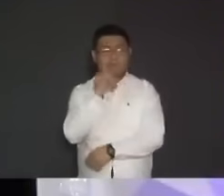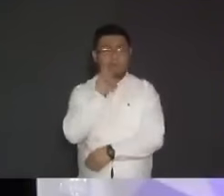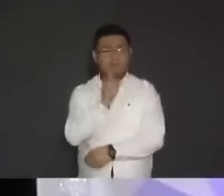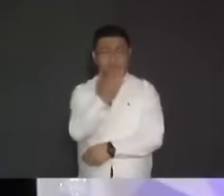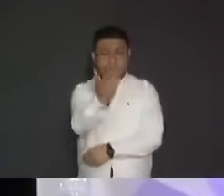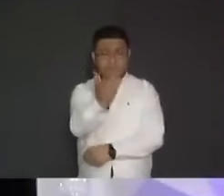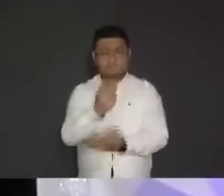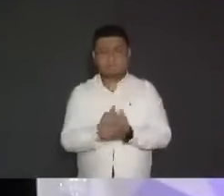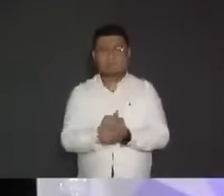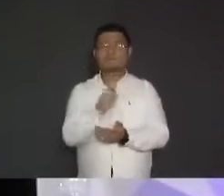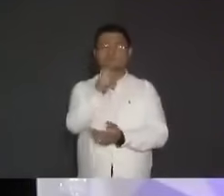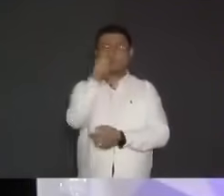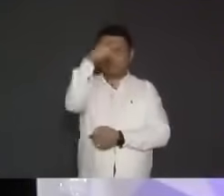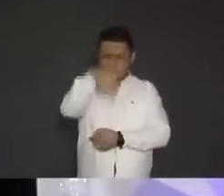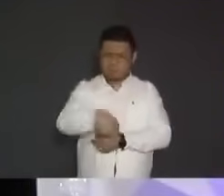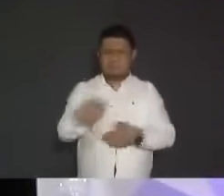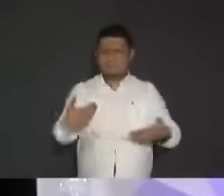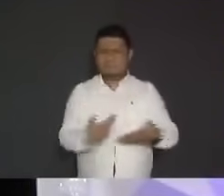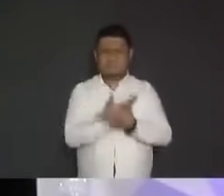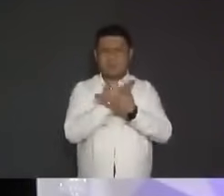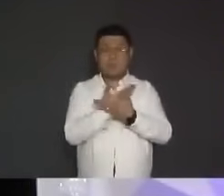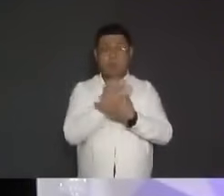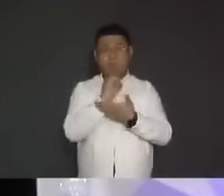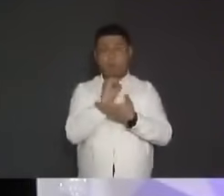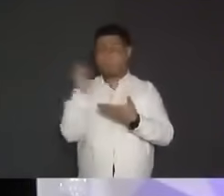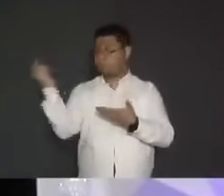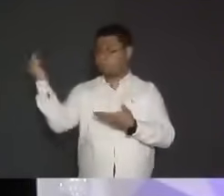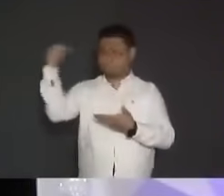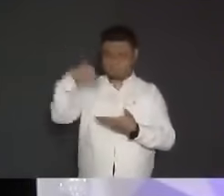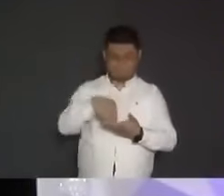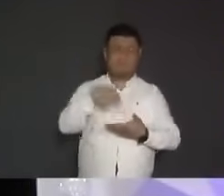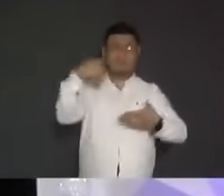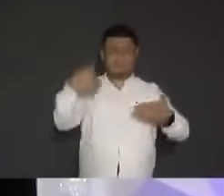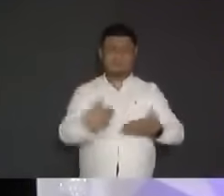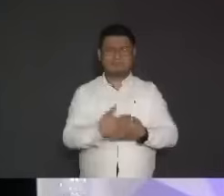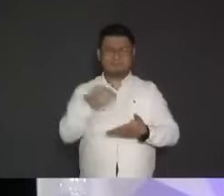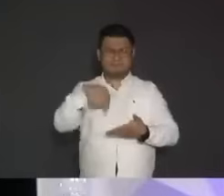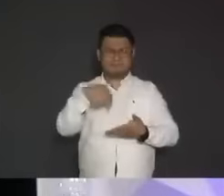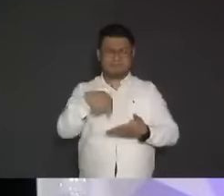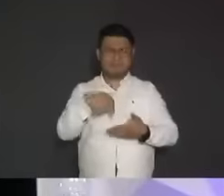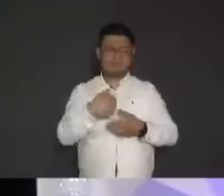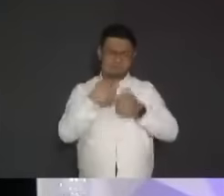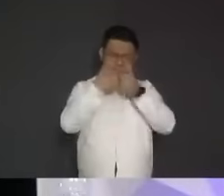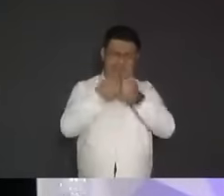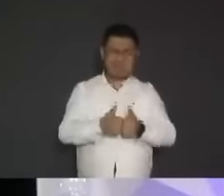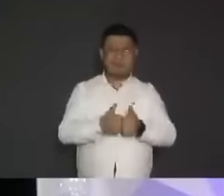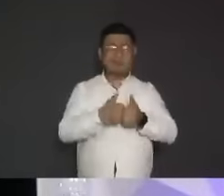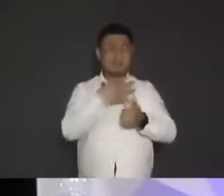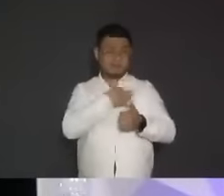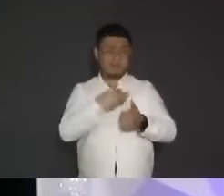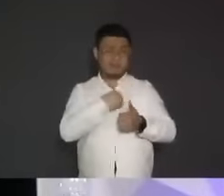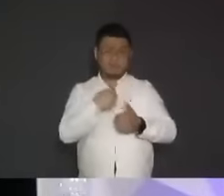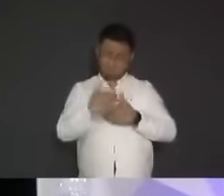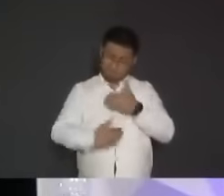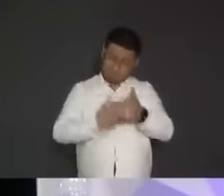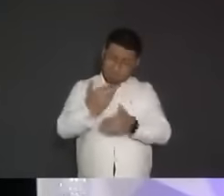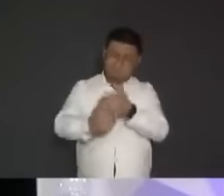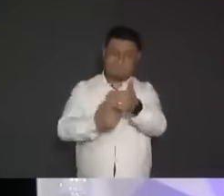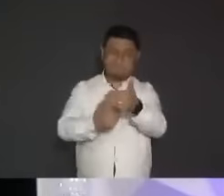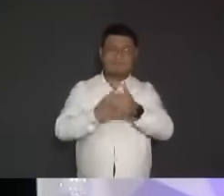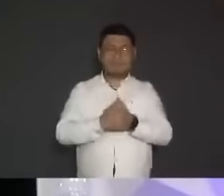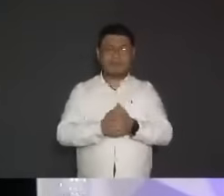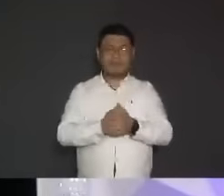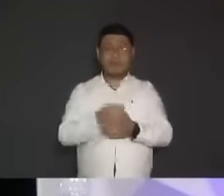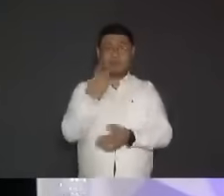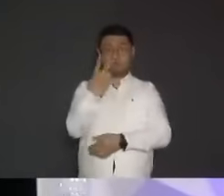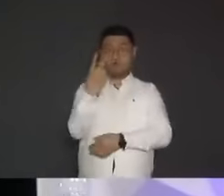que naciste aquí o elegiste nuestra tierra del Mayá para que sea el hogar de tus hijos. Este 2 de junio la democracia nos